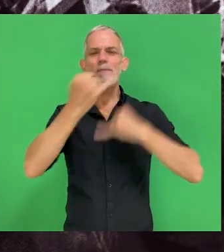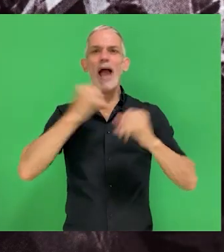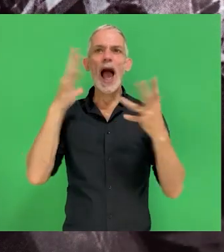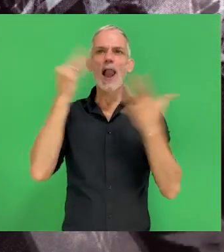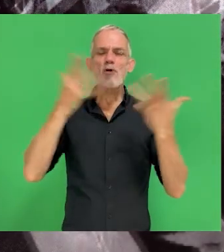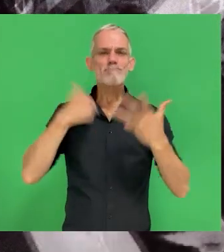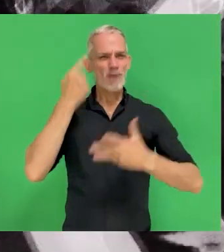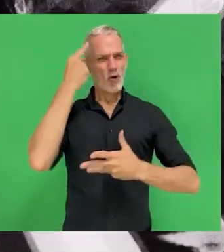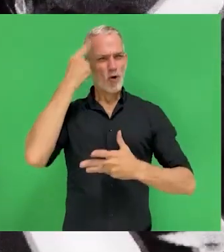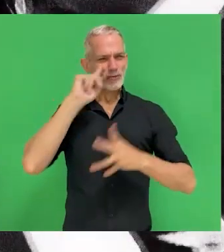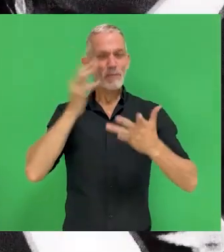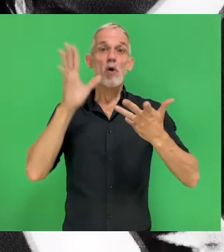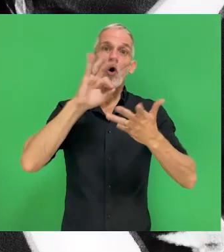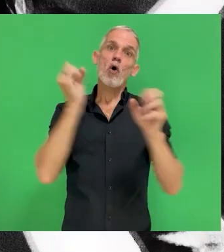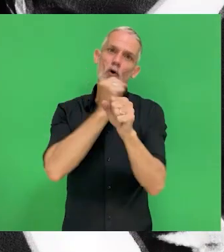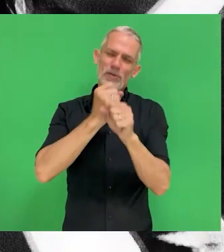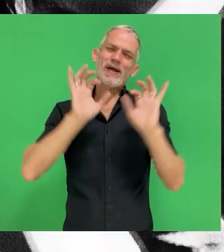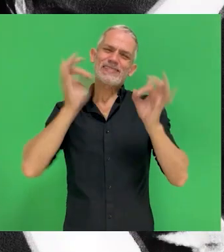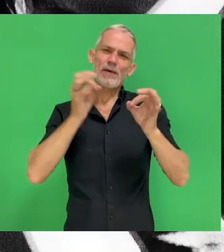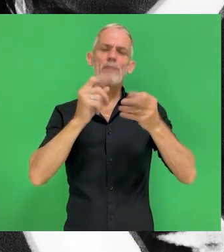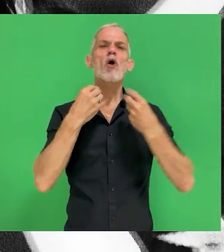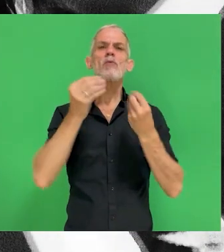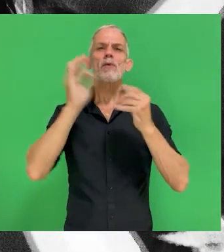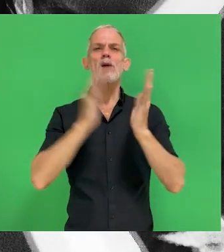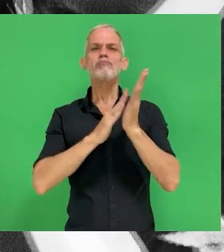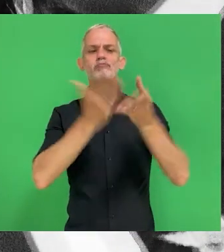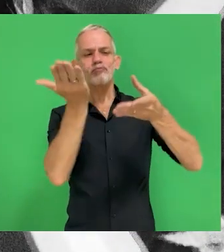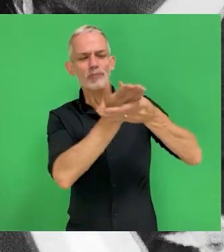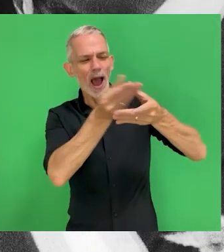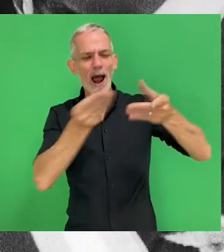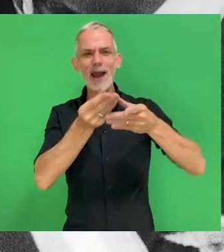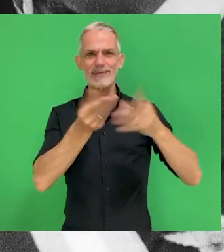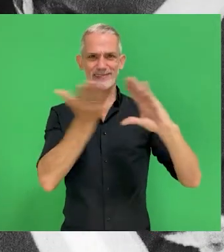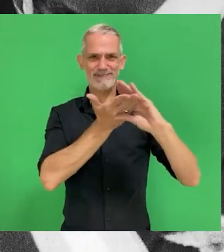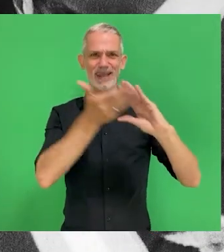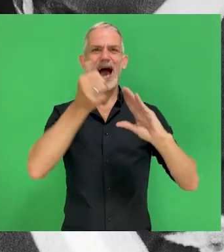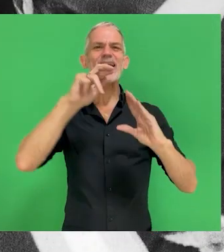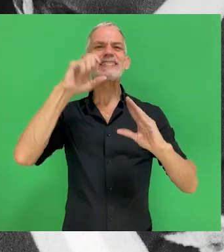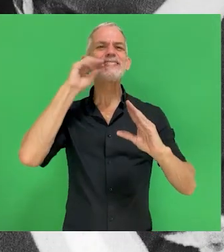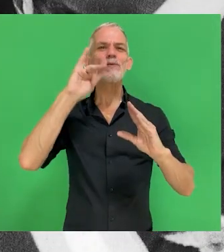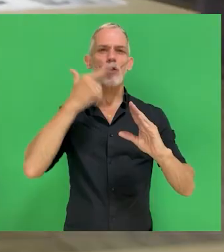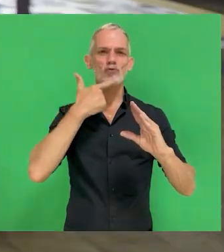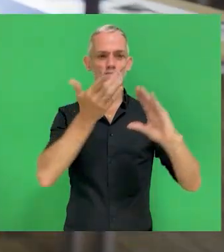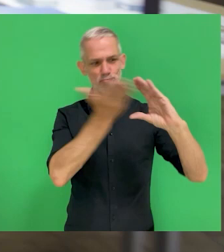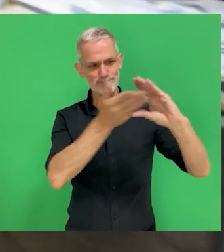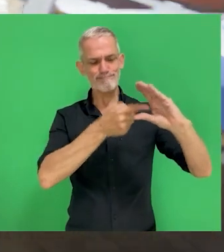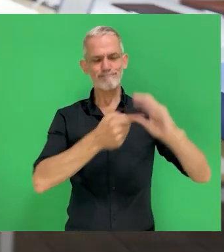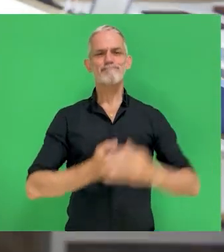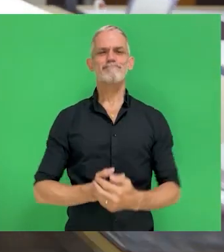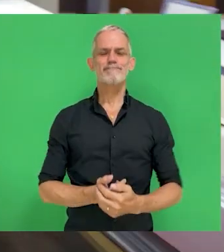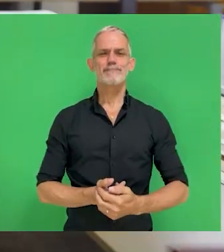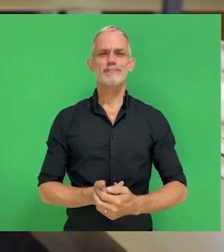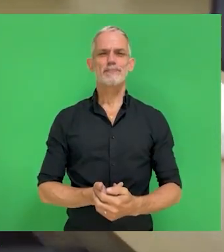escapa o confirmar lo que suponemos. Foto de la Junta Militar en 1976.